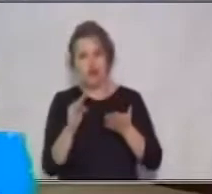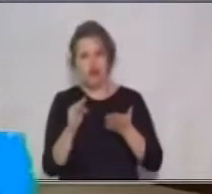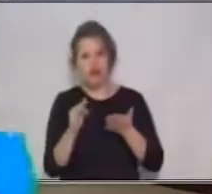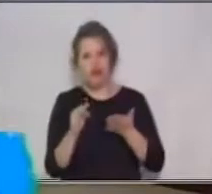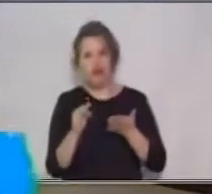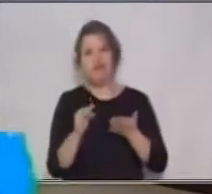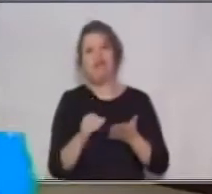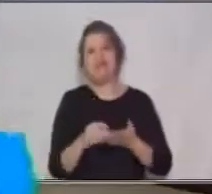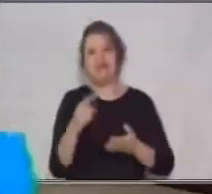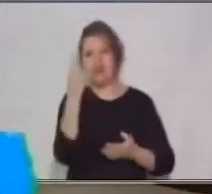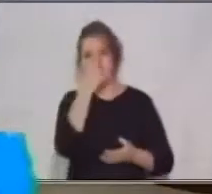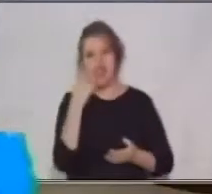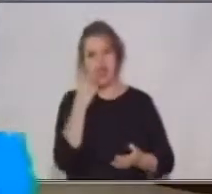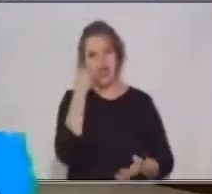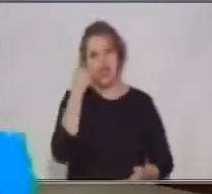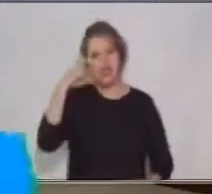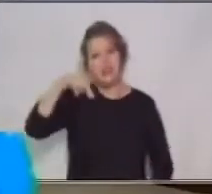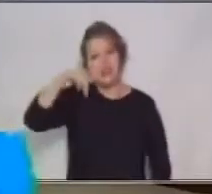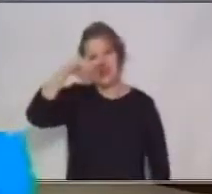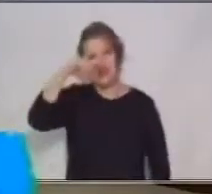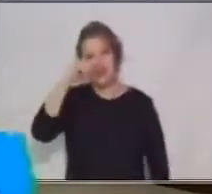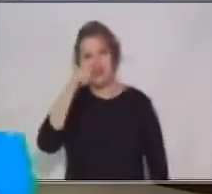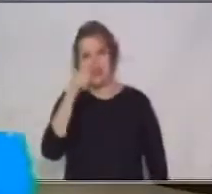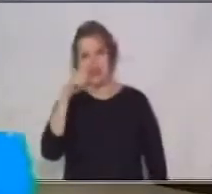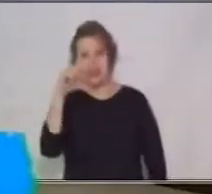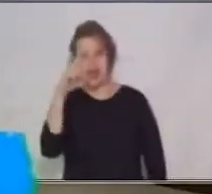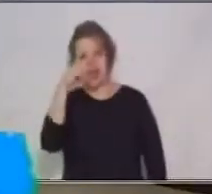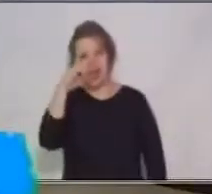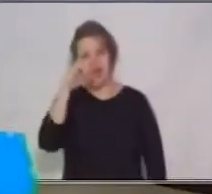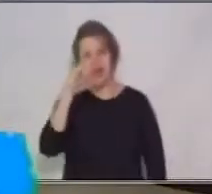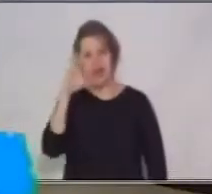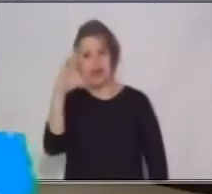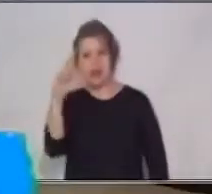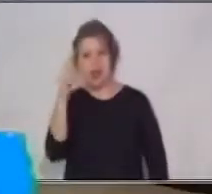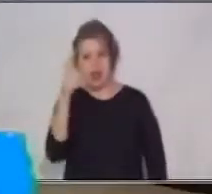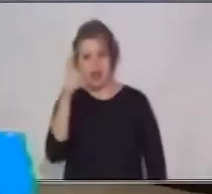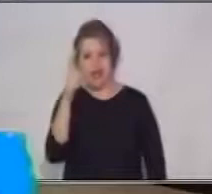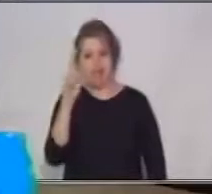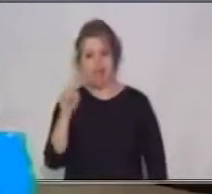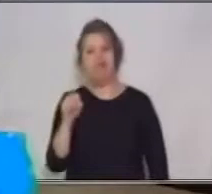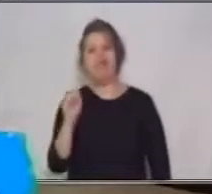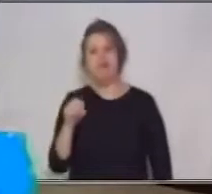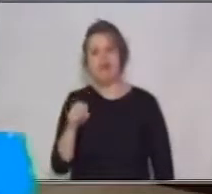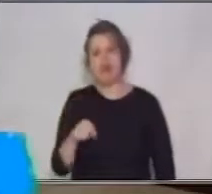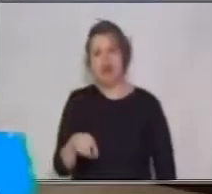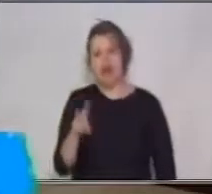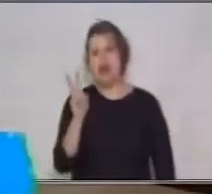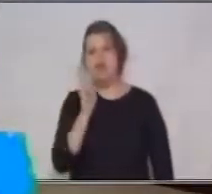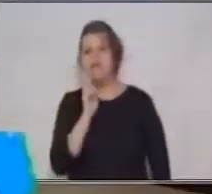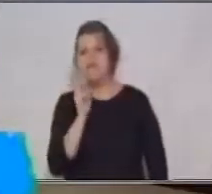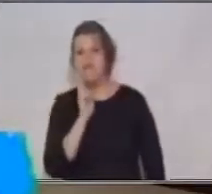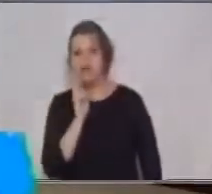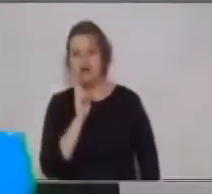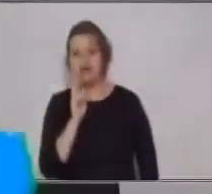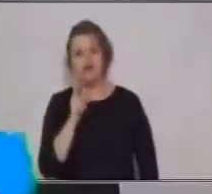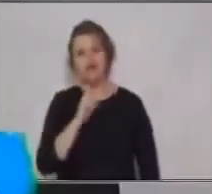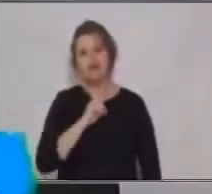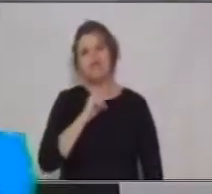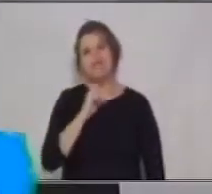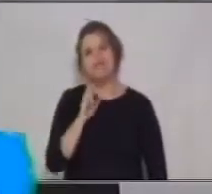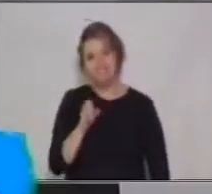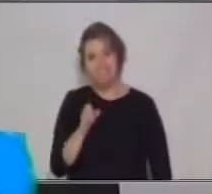oración sintáctica. Por supuesto, dentro de los verbos auxiliares va a existir el verboide haber. ¿Y qué podemos hablar de